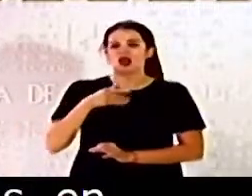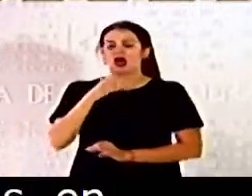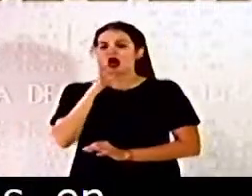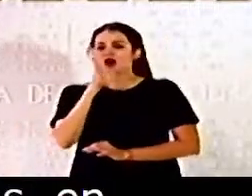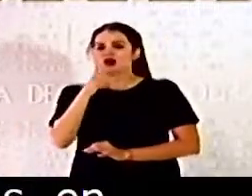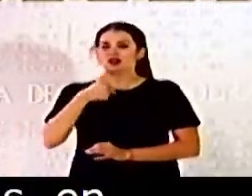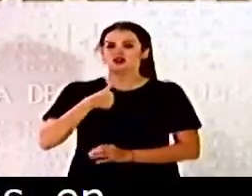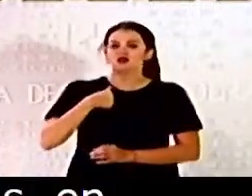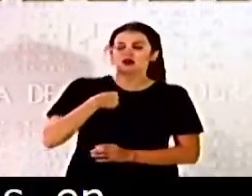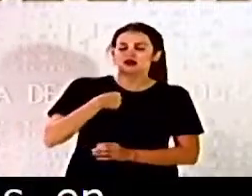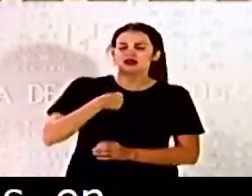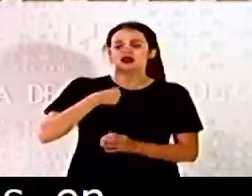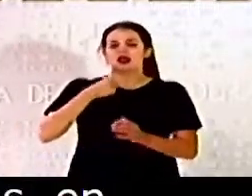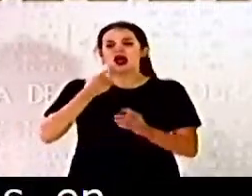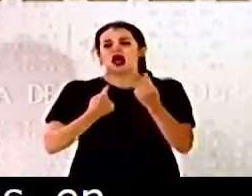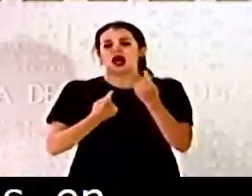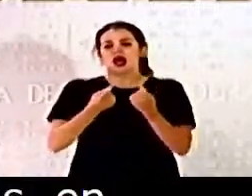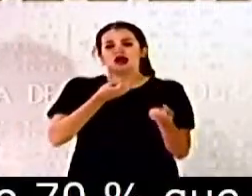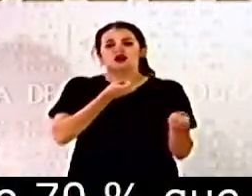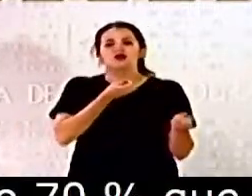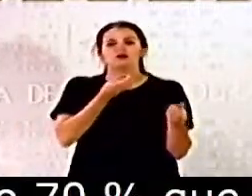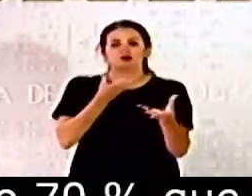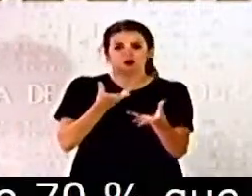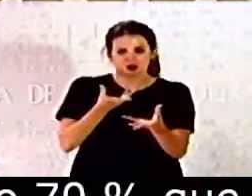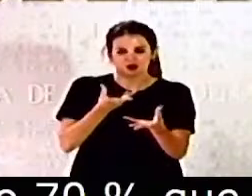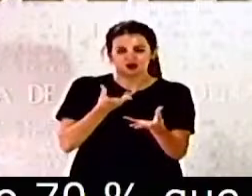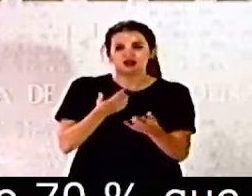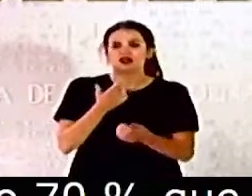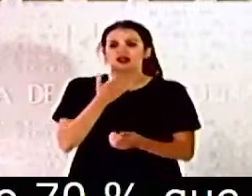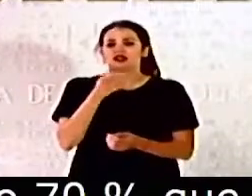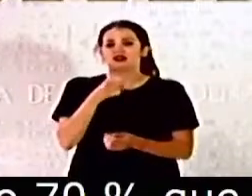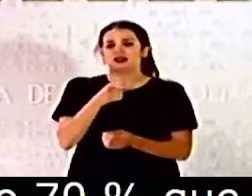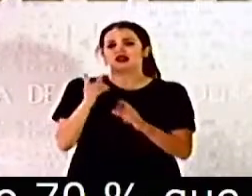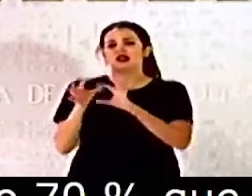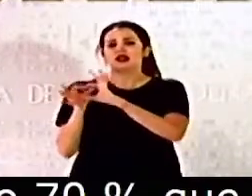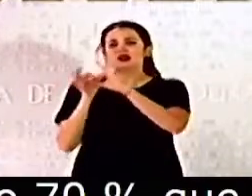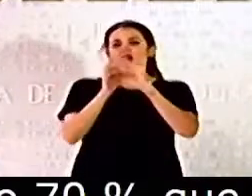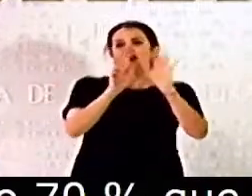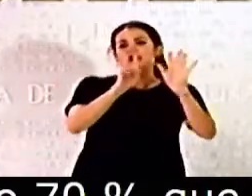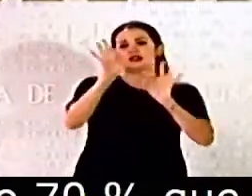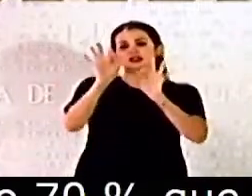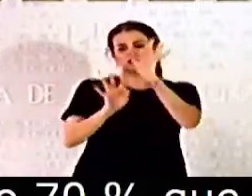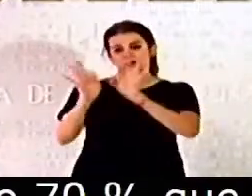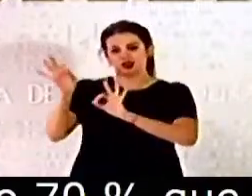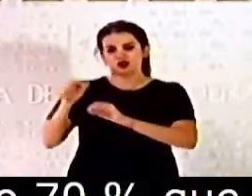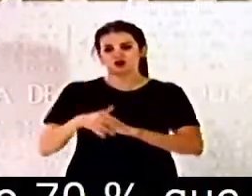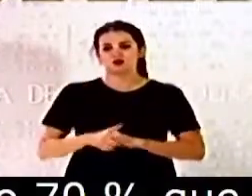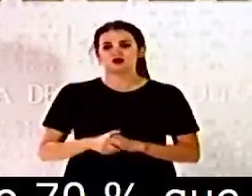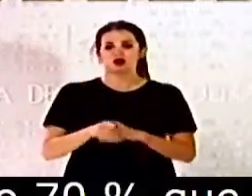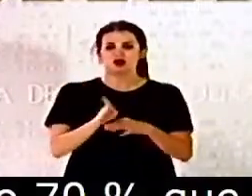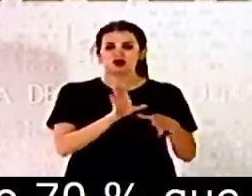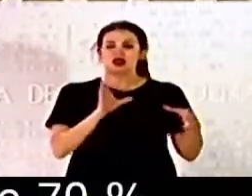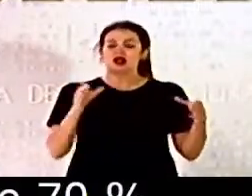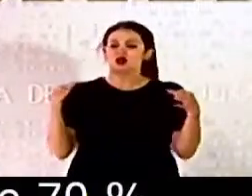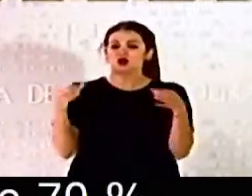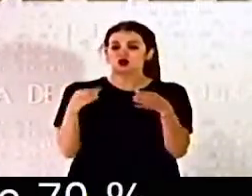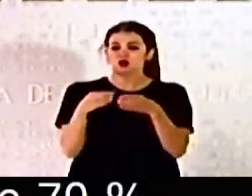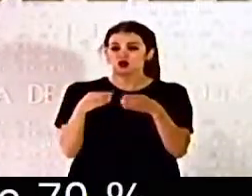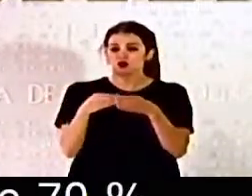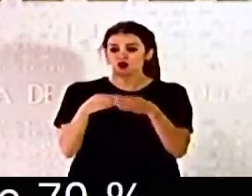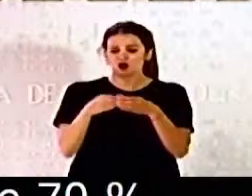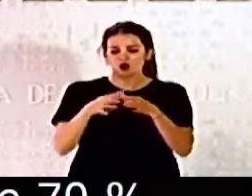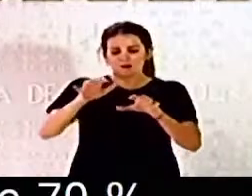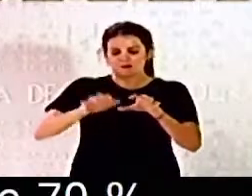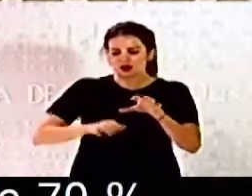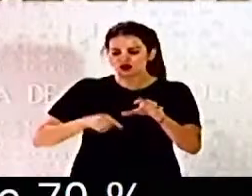matizaciones con respecto a ese 70%. El grupo etario que mayoritariamente